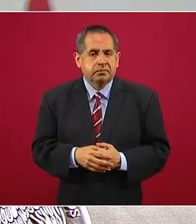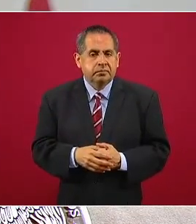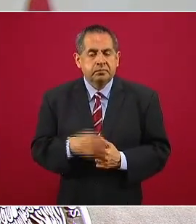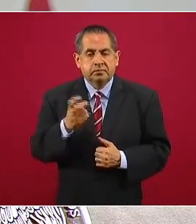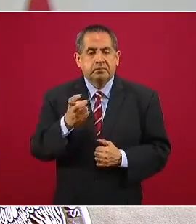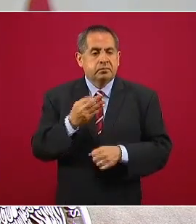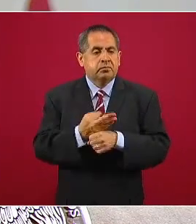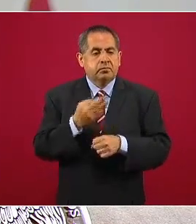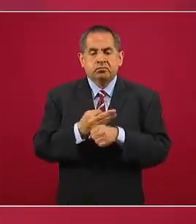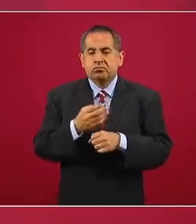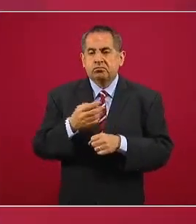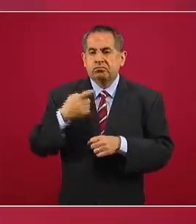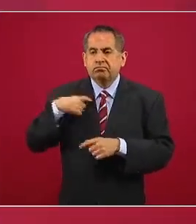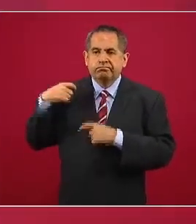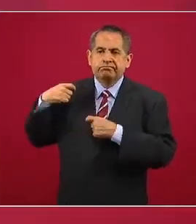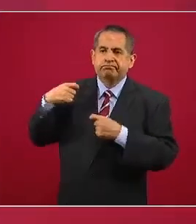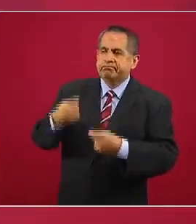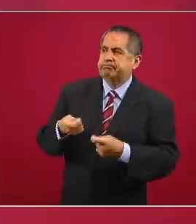que nosotros heredamos